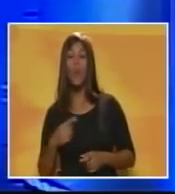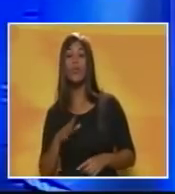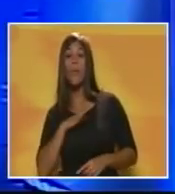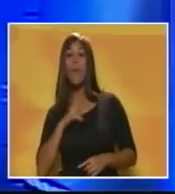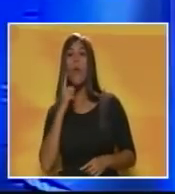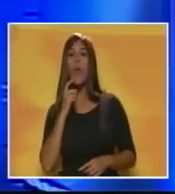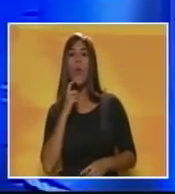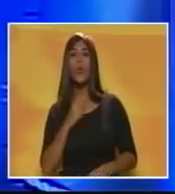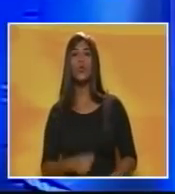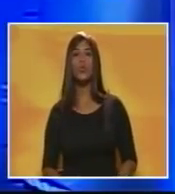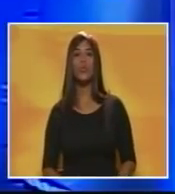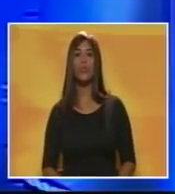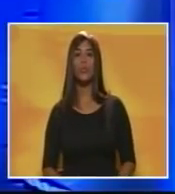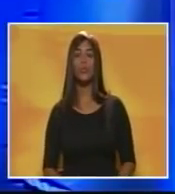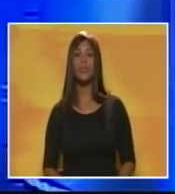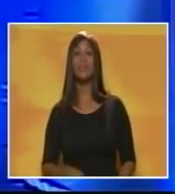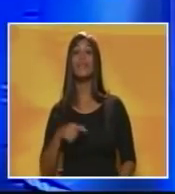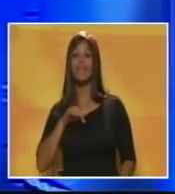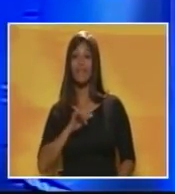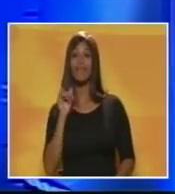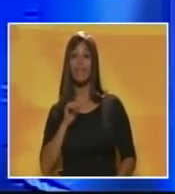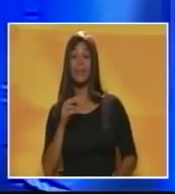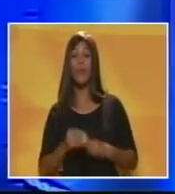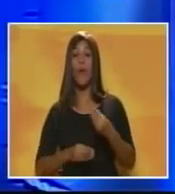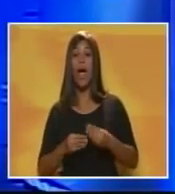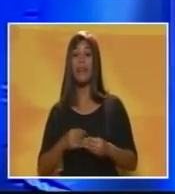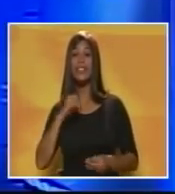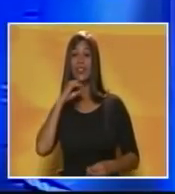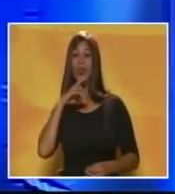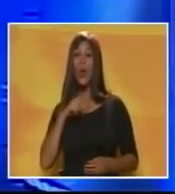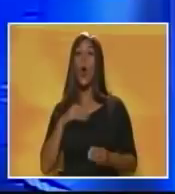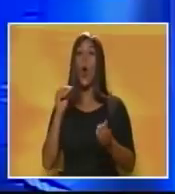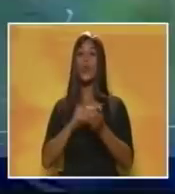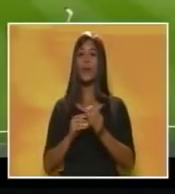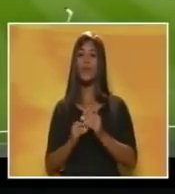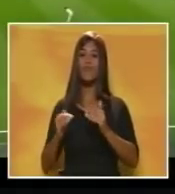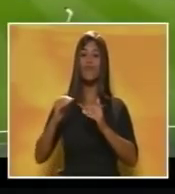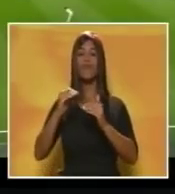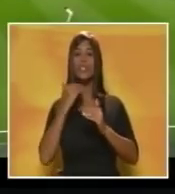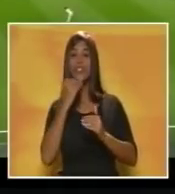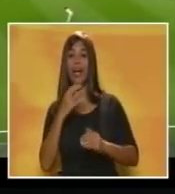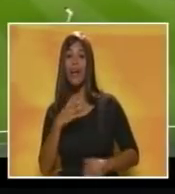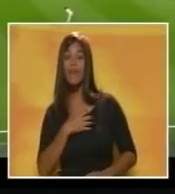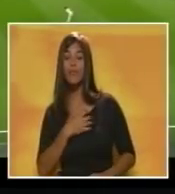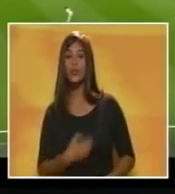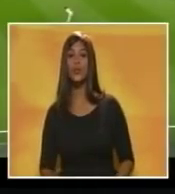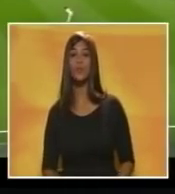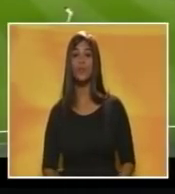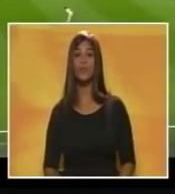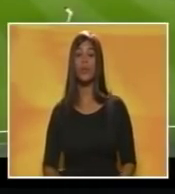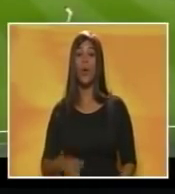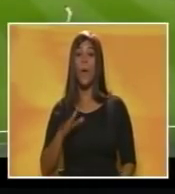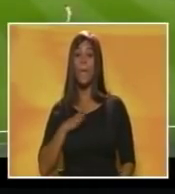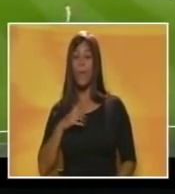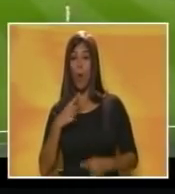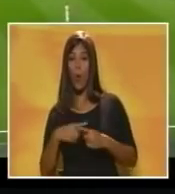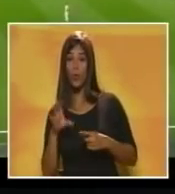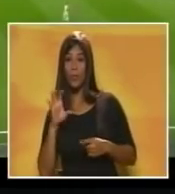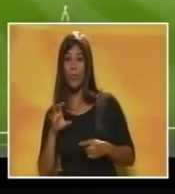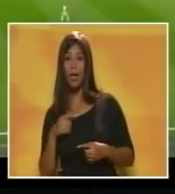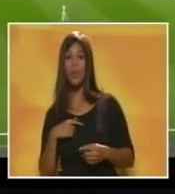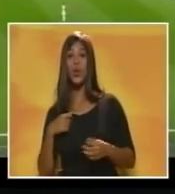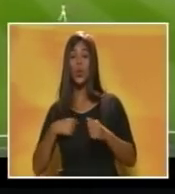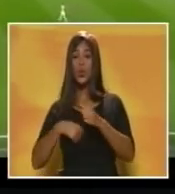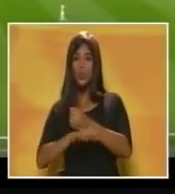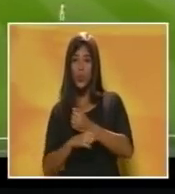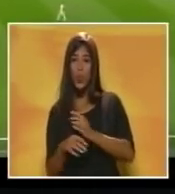habitual, fue el que le dio el histórico pase a la final a los Spurs. El Johan Cruyff Arena de Ámsterdam recibió el partido de